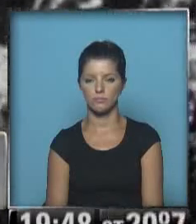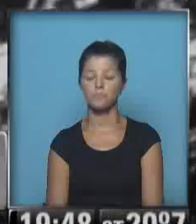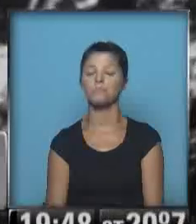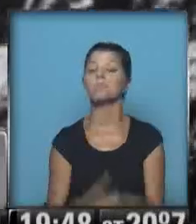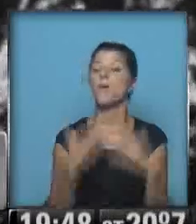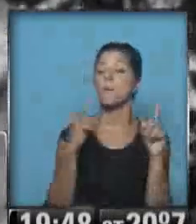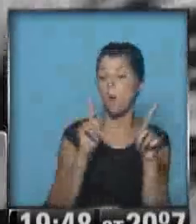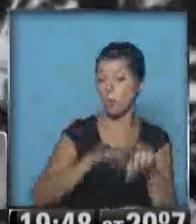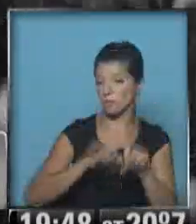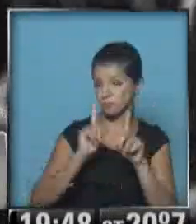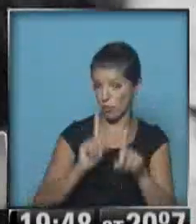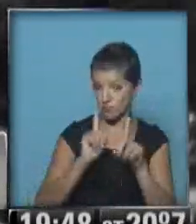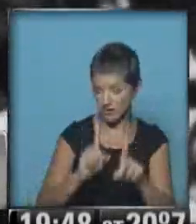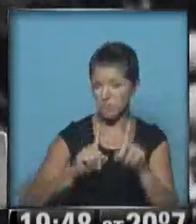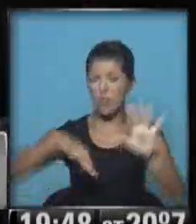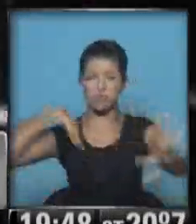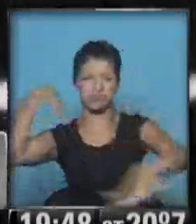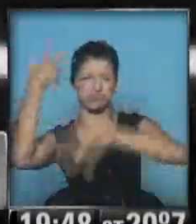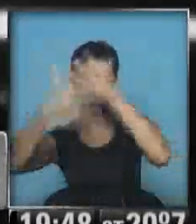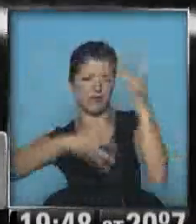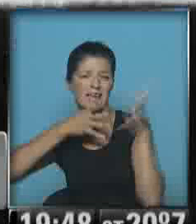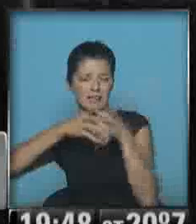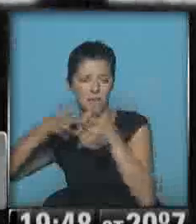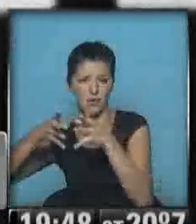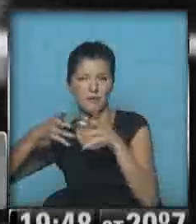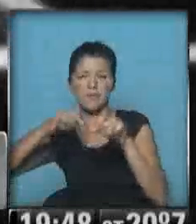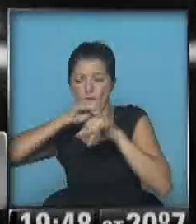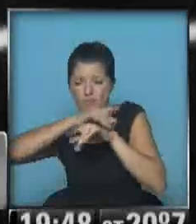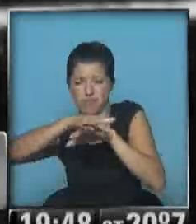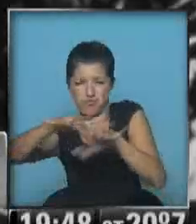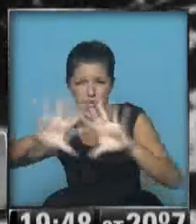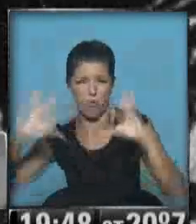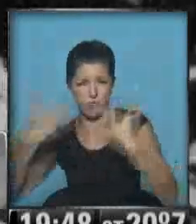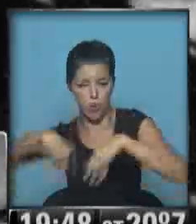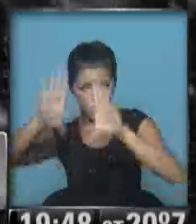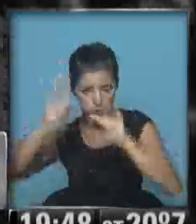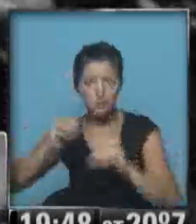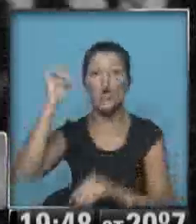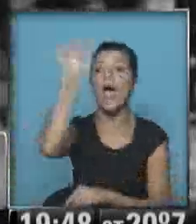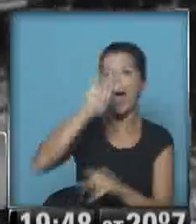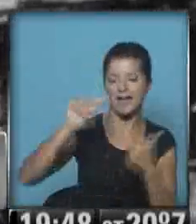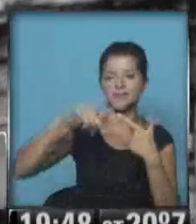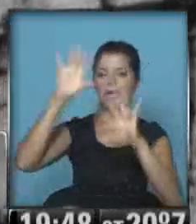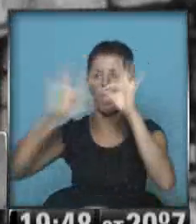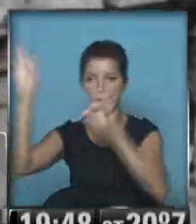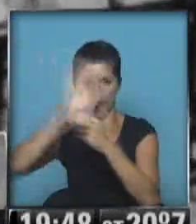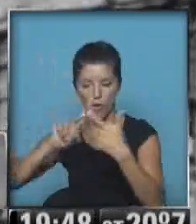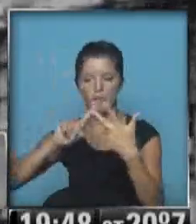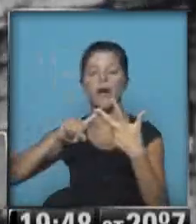pero durante ese tiempo la violencia y el terrorismo se extendieron por el mundo entero Asia Europa